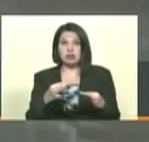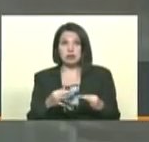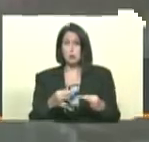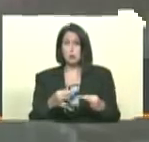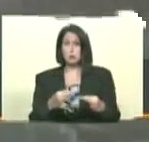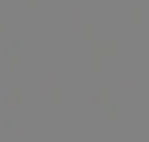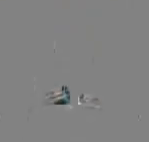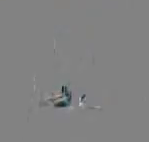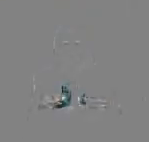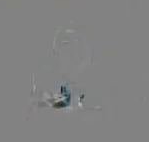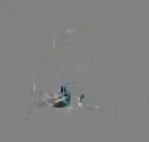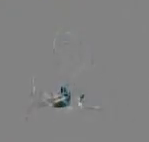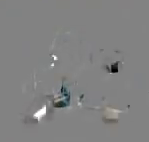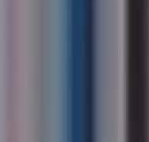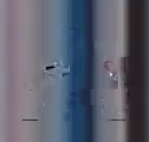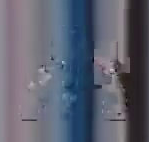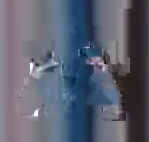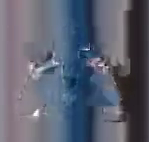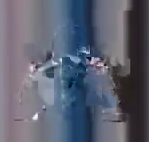las